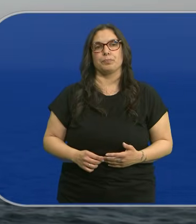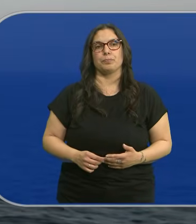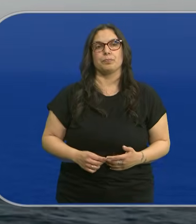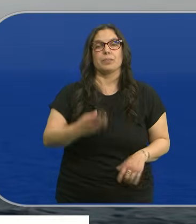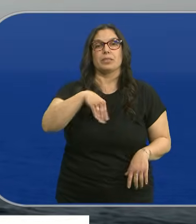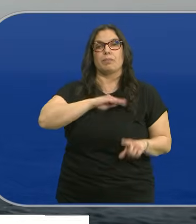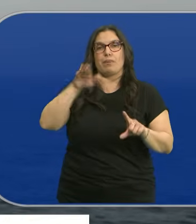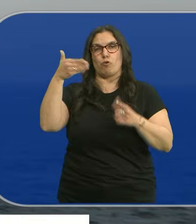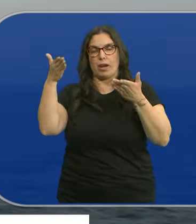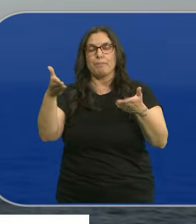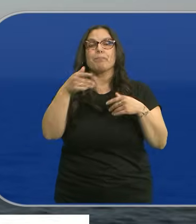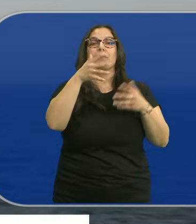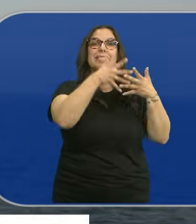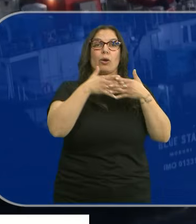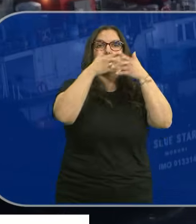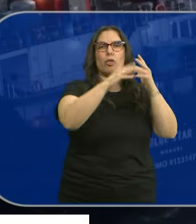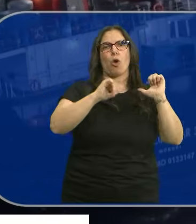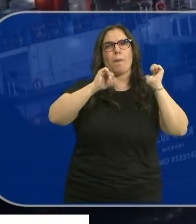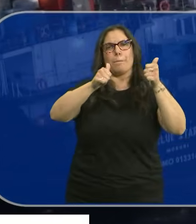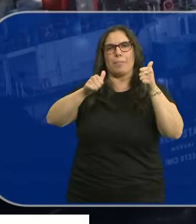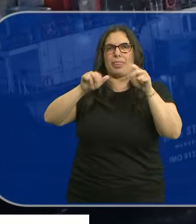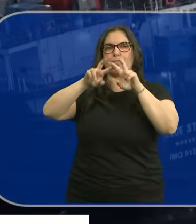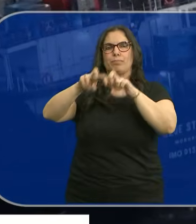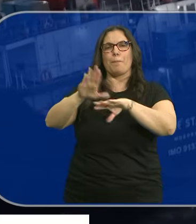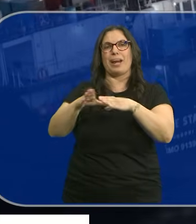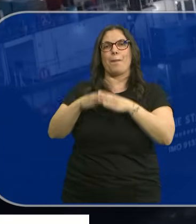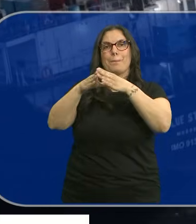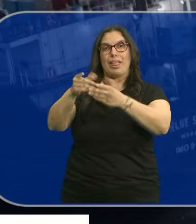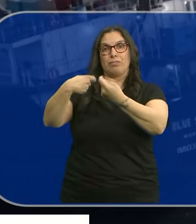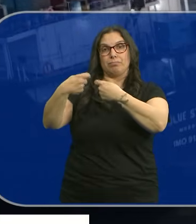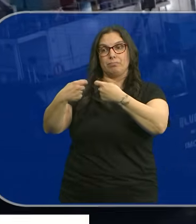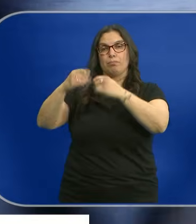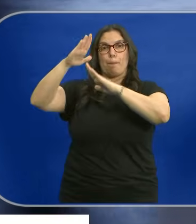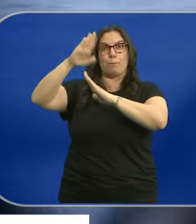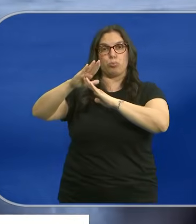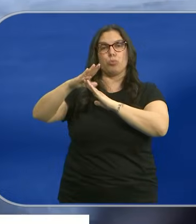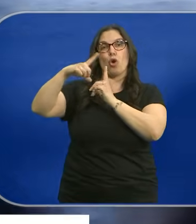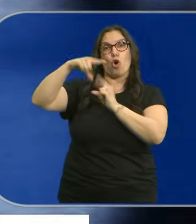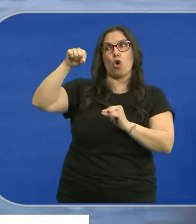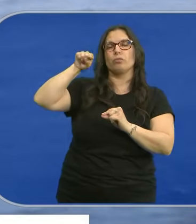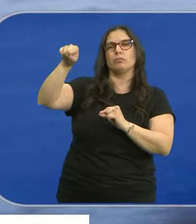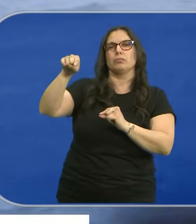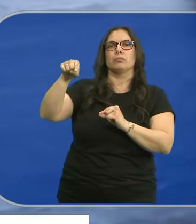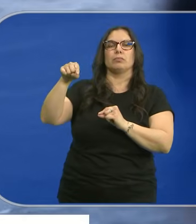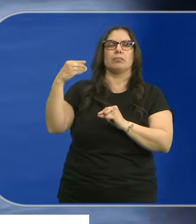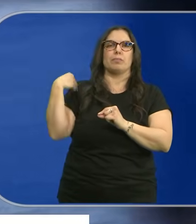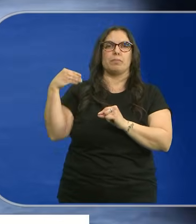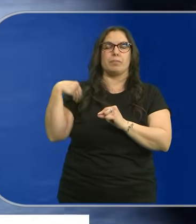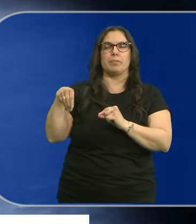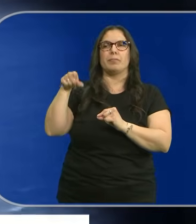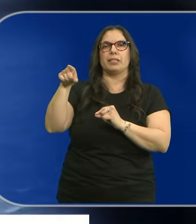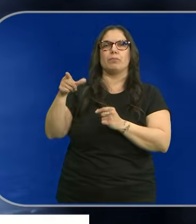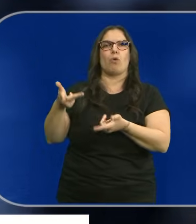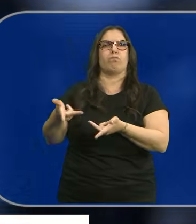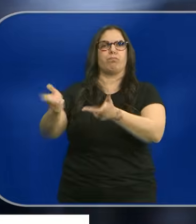Fuera de España, Estados Unidos va a emprender una operación para liberar a barcos mercantes que están atrapados en el Golfo Pérsico por el bloqueo del Estrecho de